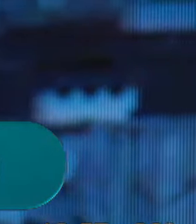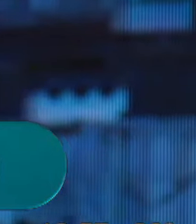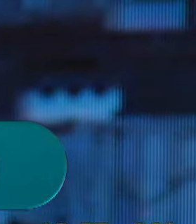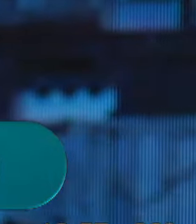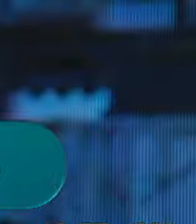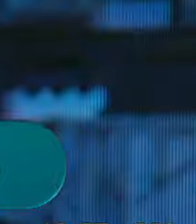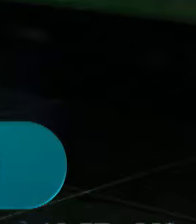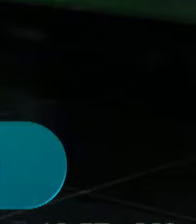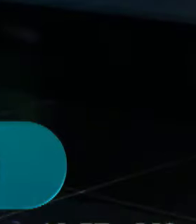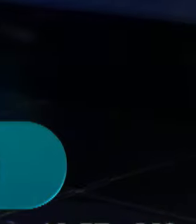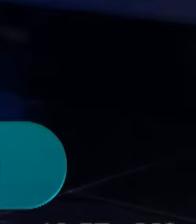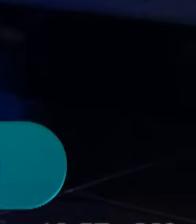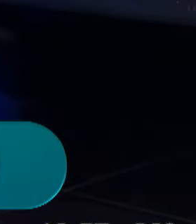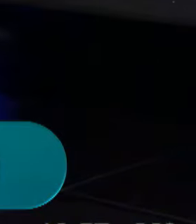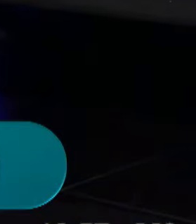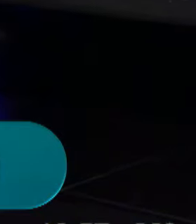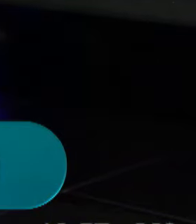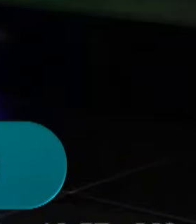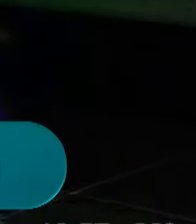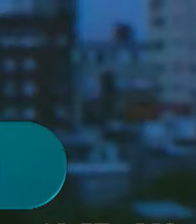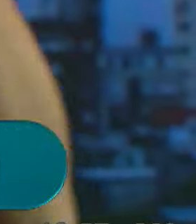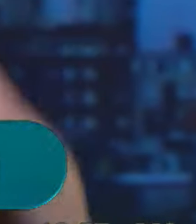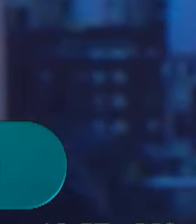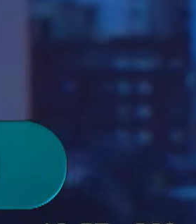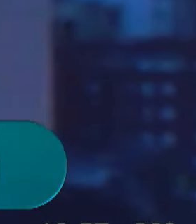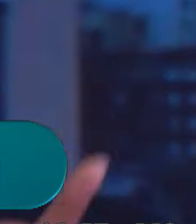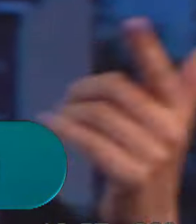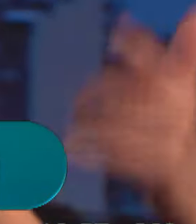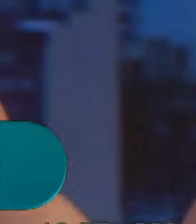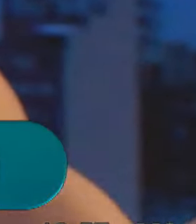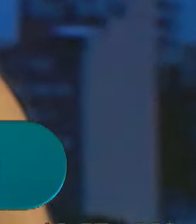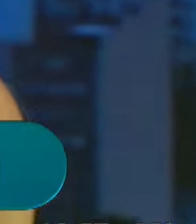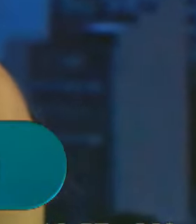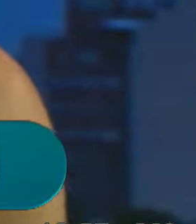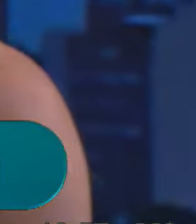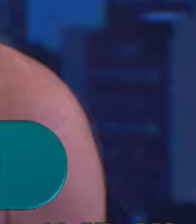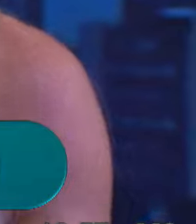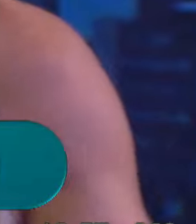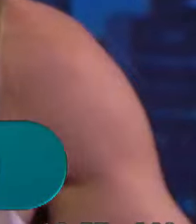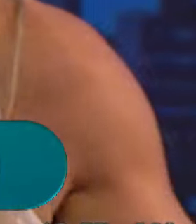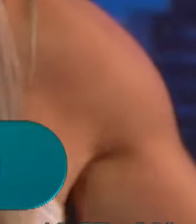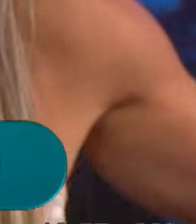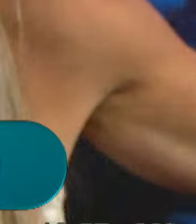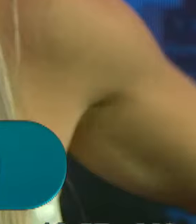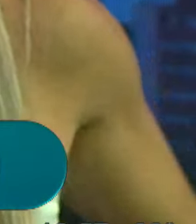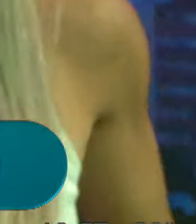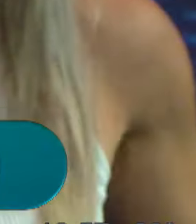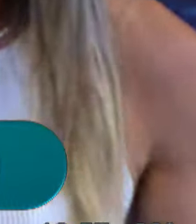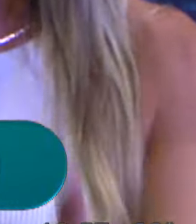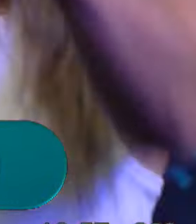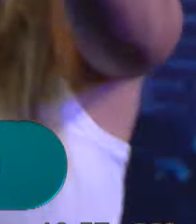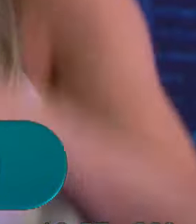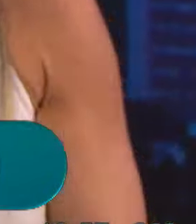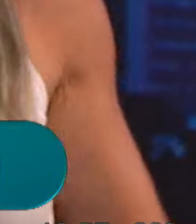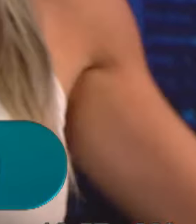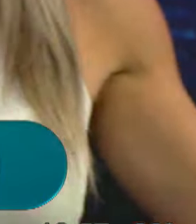Que no entiendo qué pasó. Vos estás seguro que la que falló fui yo. Te di todo pero no fue suficiente. Creo que nunca